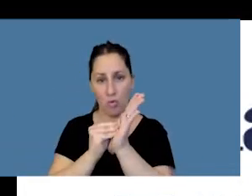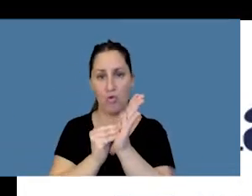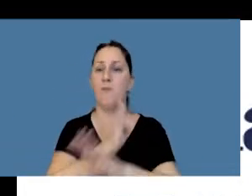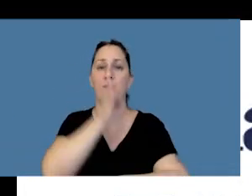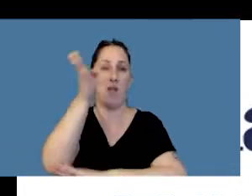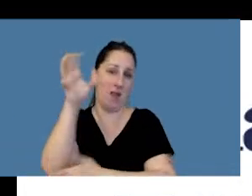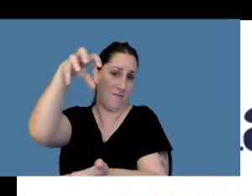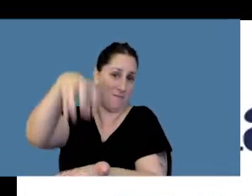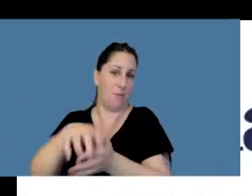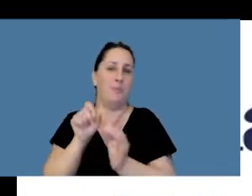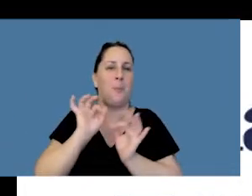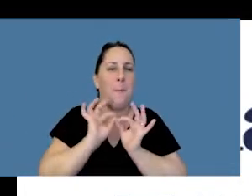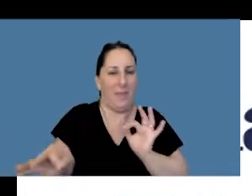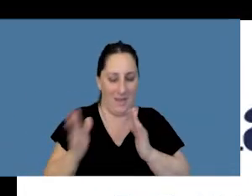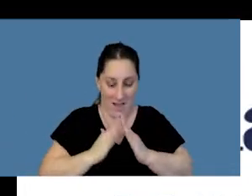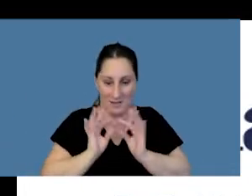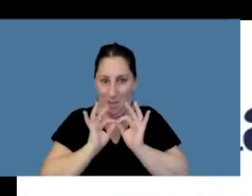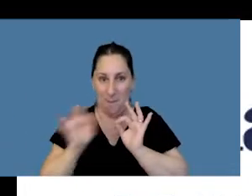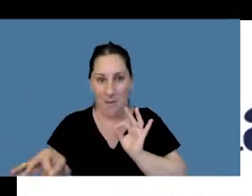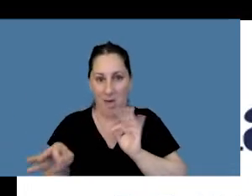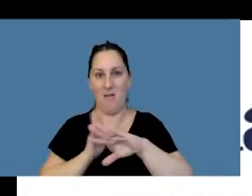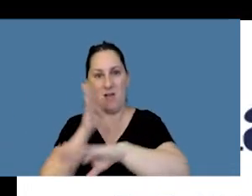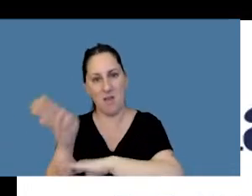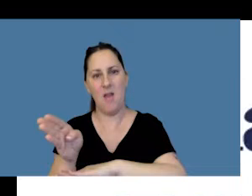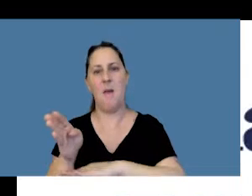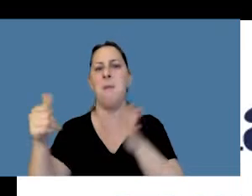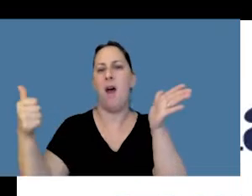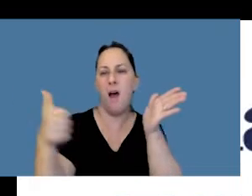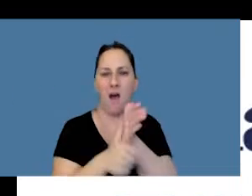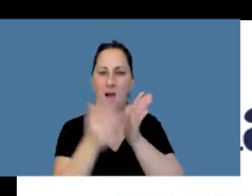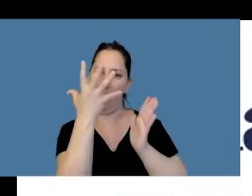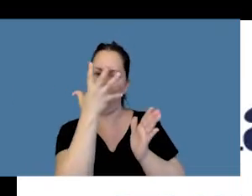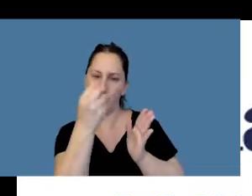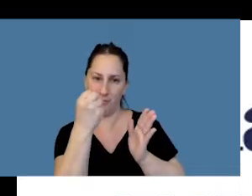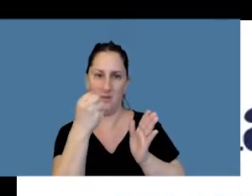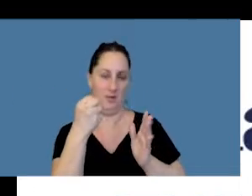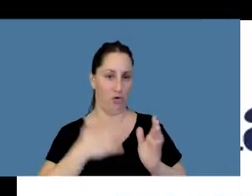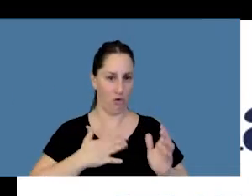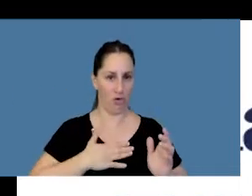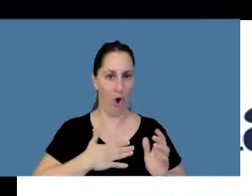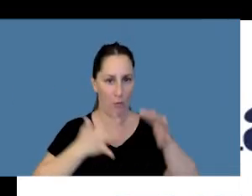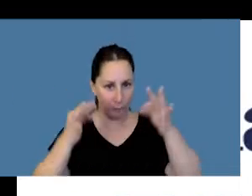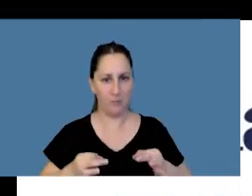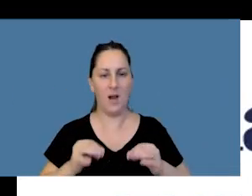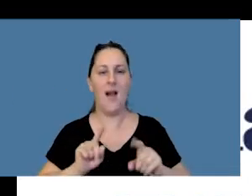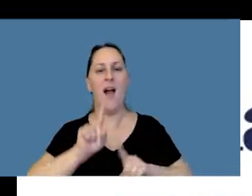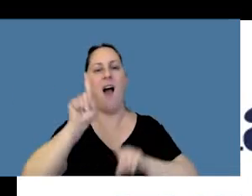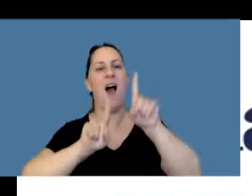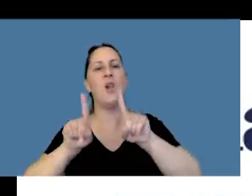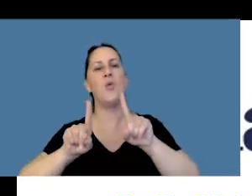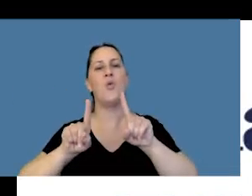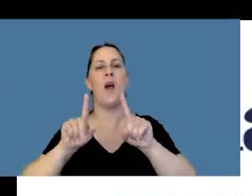que correspondía a su domicilio para validar su identidad a través de ciertos factores